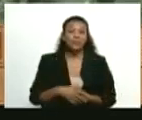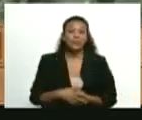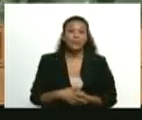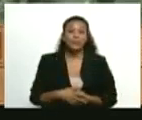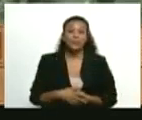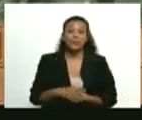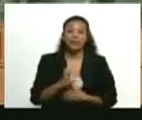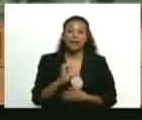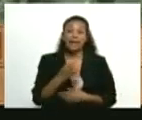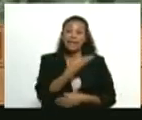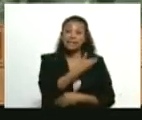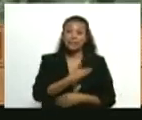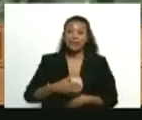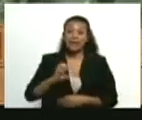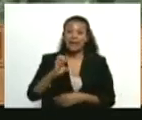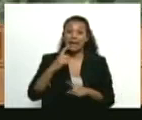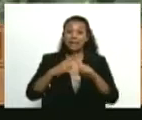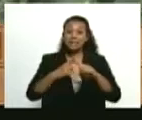de